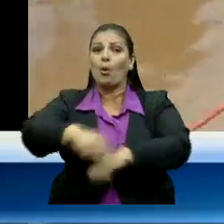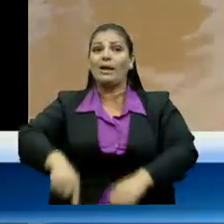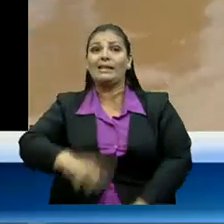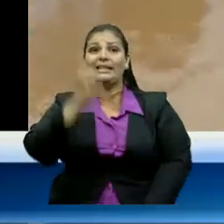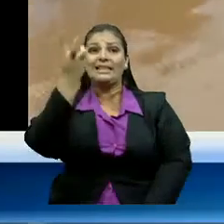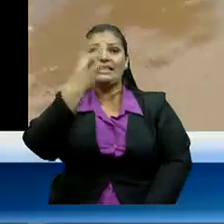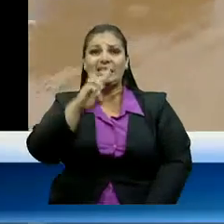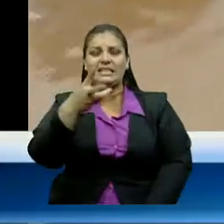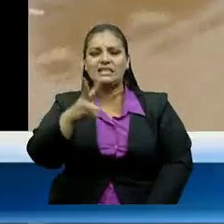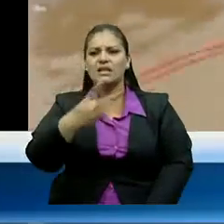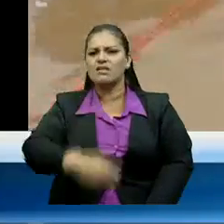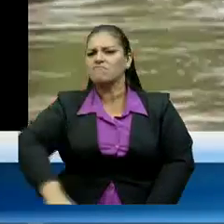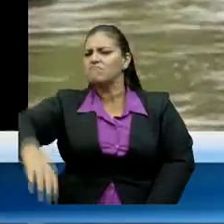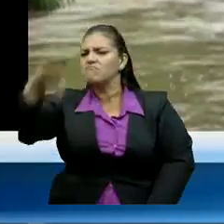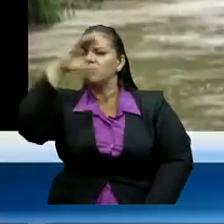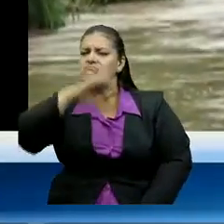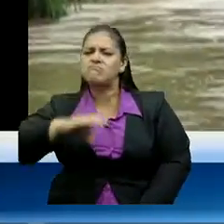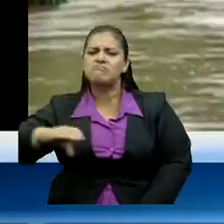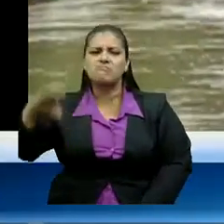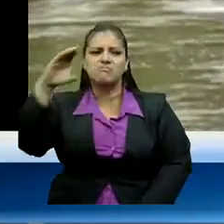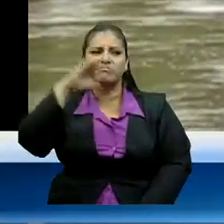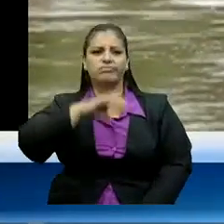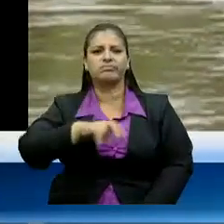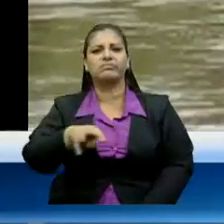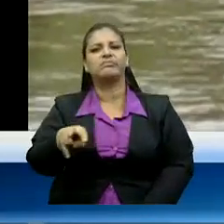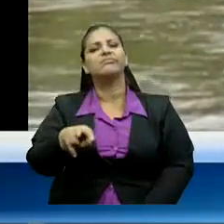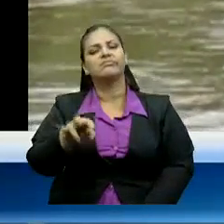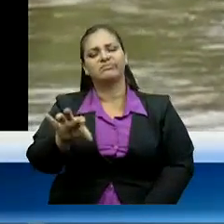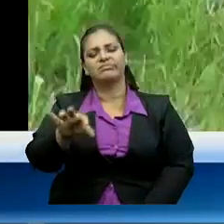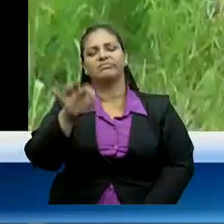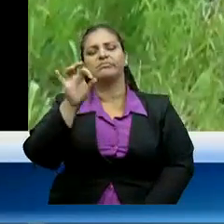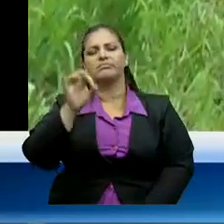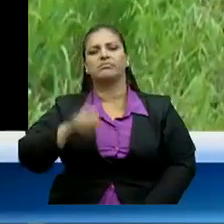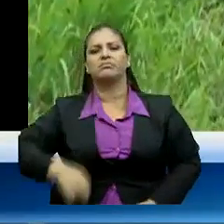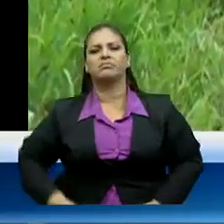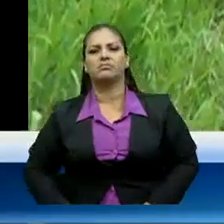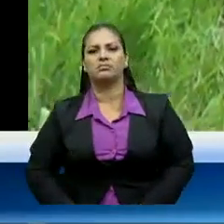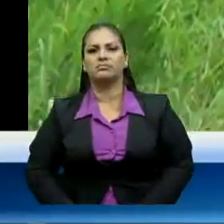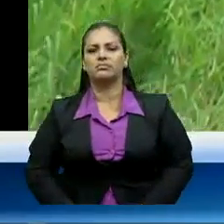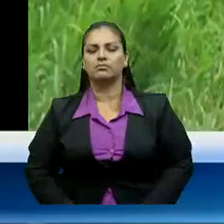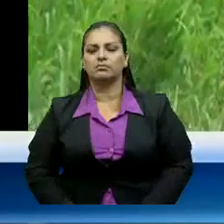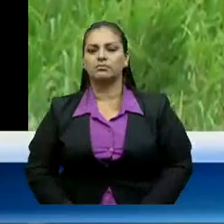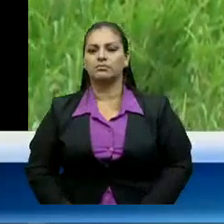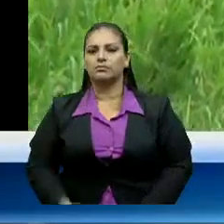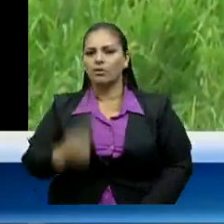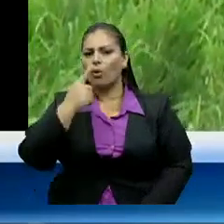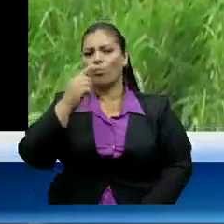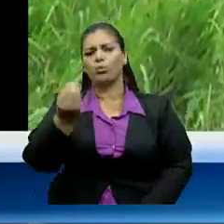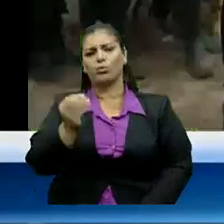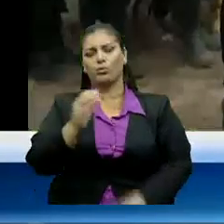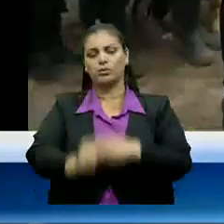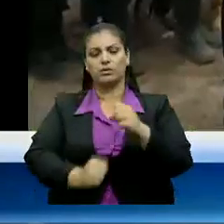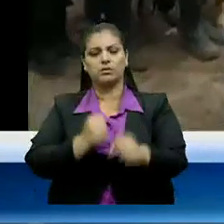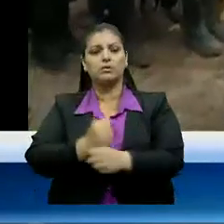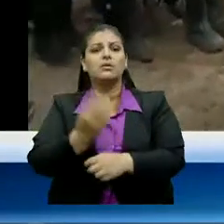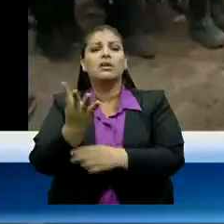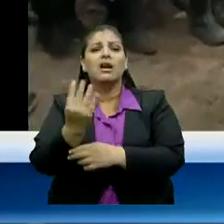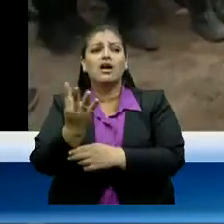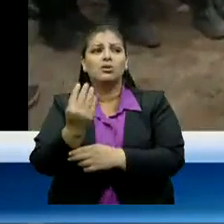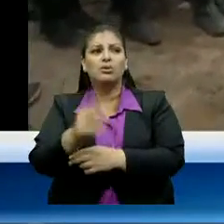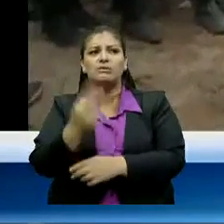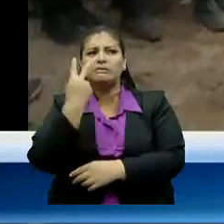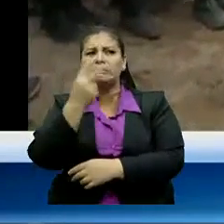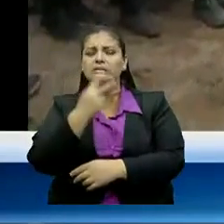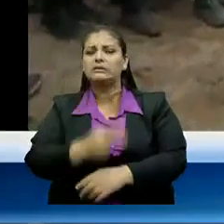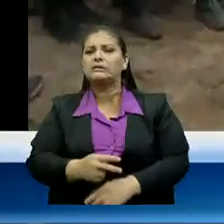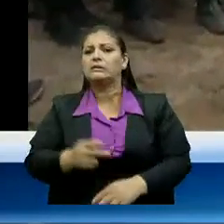de organismos de socorro y de ciudadanos comunes, fue hallado el cuerpo sin vida del menor de 14 años, que fue arrastrado por la